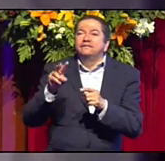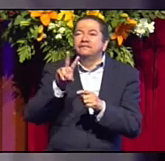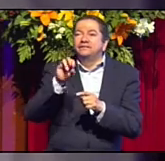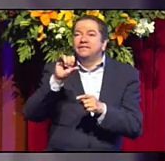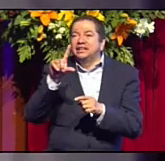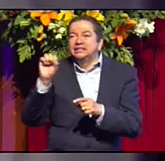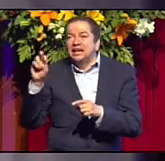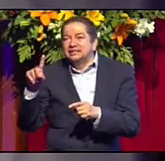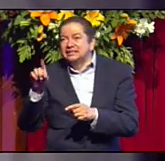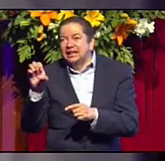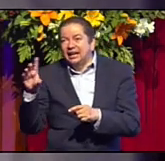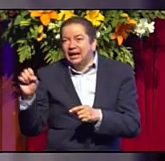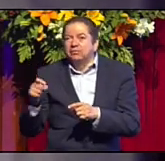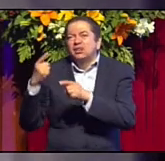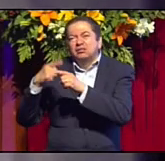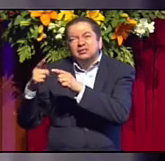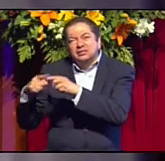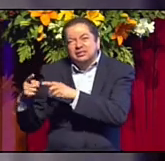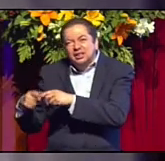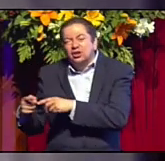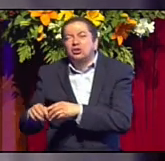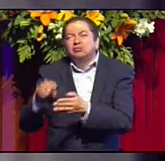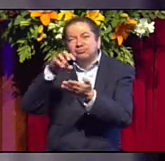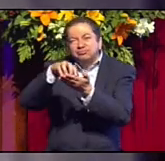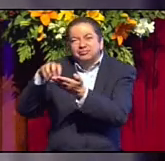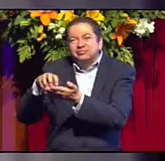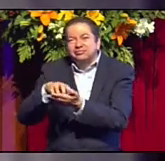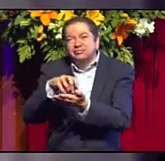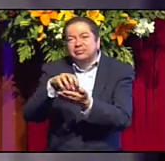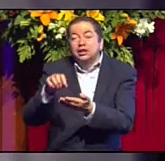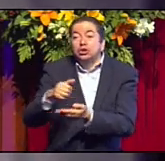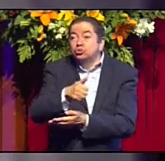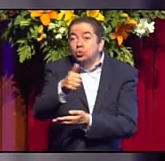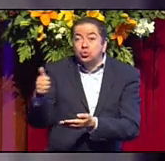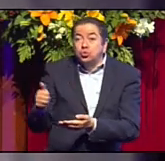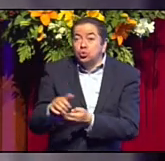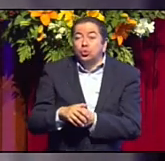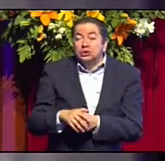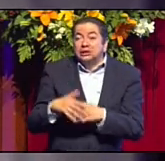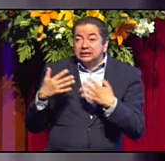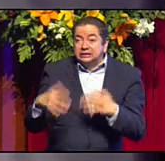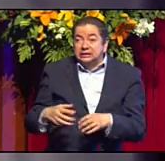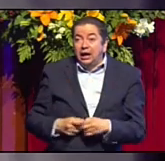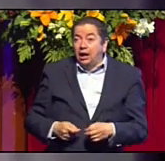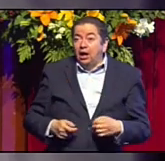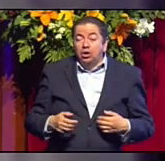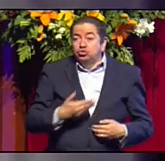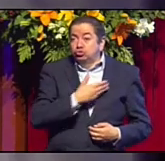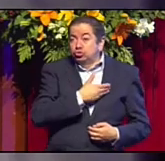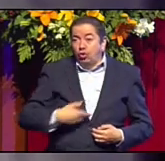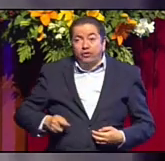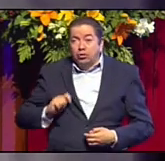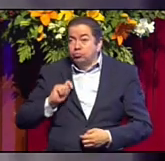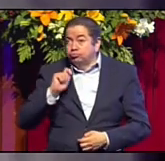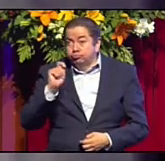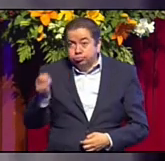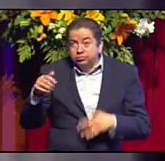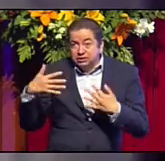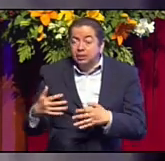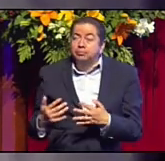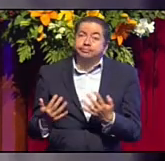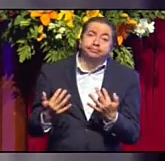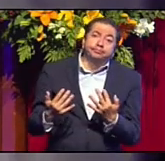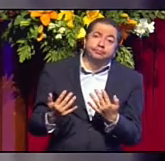24 de Andacollito, a las 49 de La Rayán, que tienen el subsidio en la mano y que están aburridos de